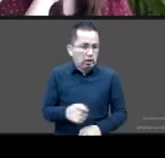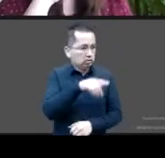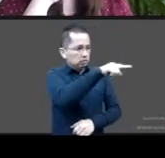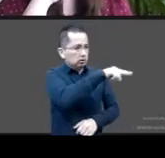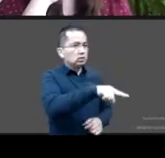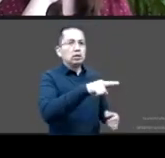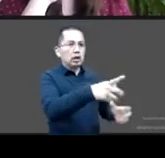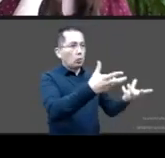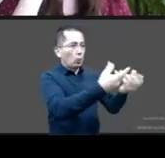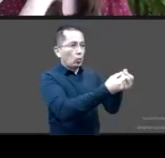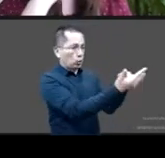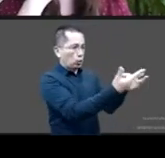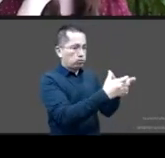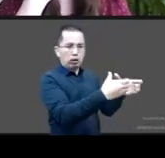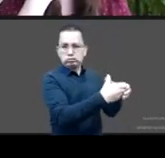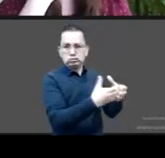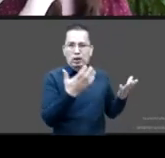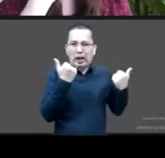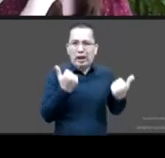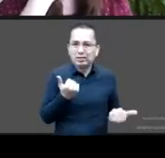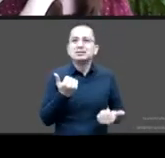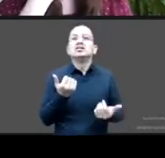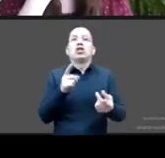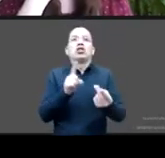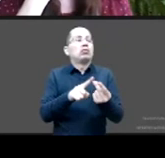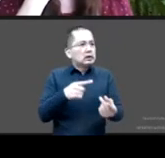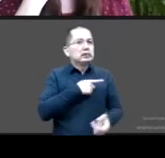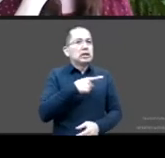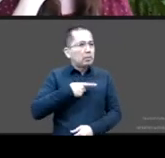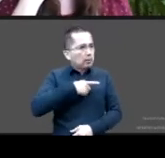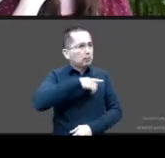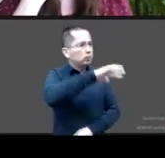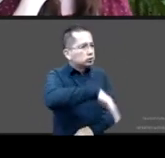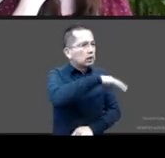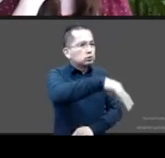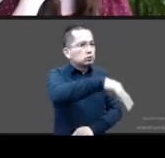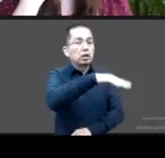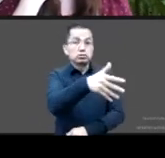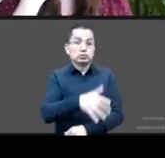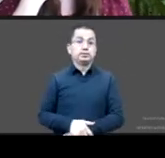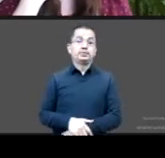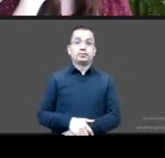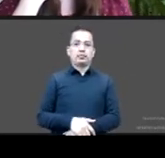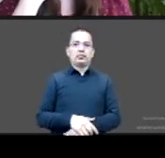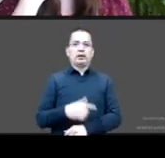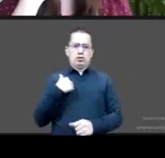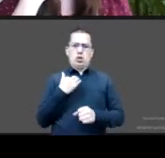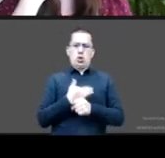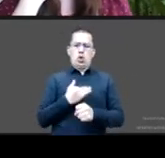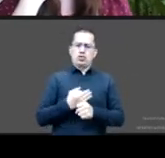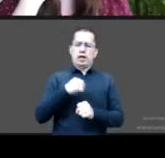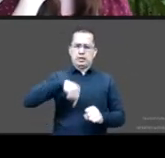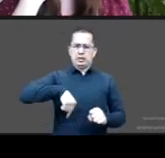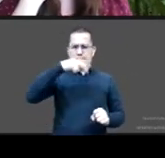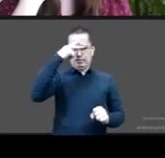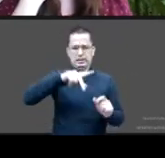buscarlos el programa que yo coordino en este momento en el país es un programa Jóvenes con Rumbo que tiene